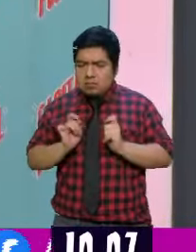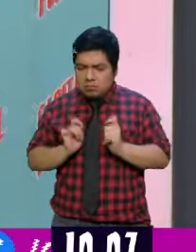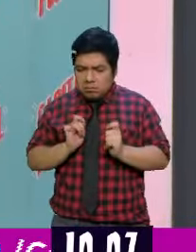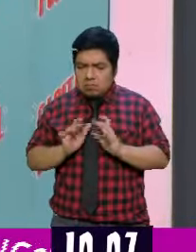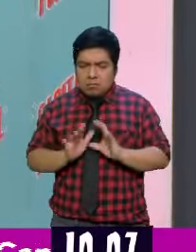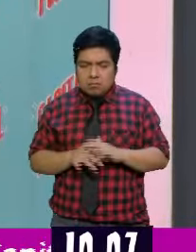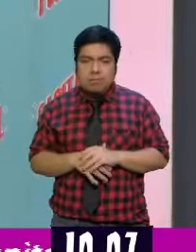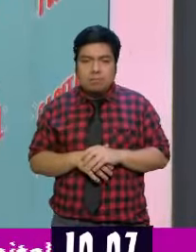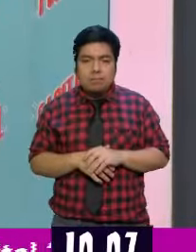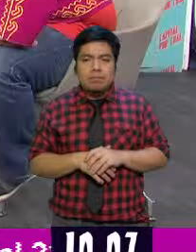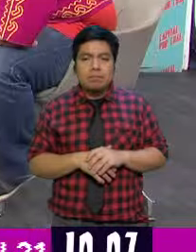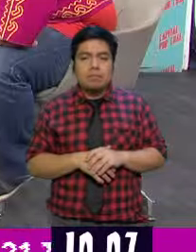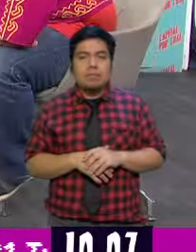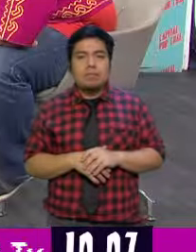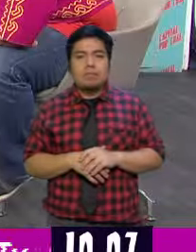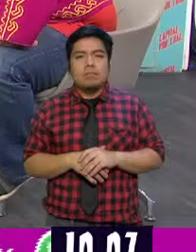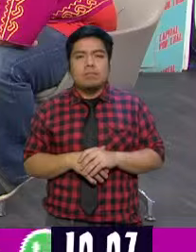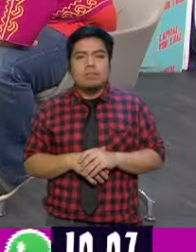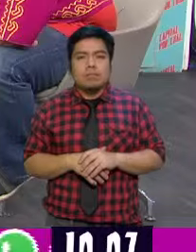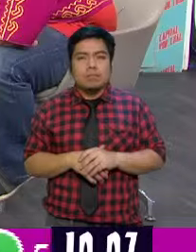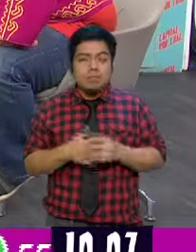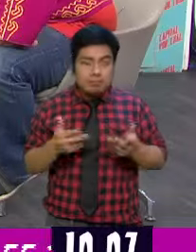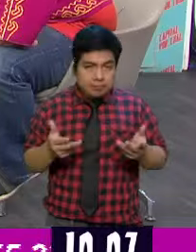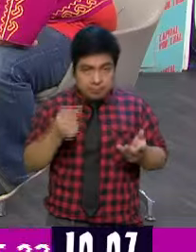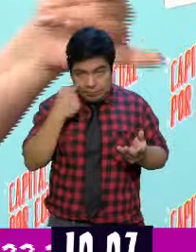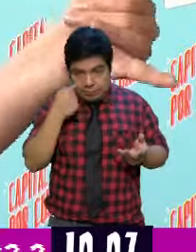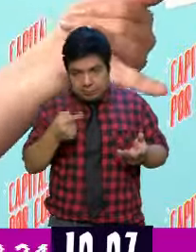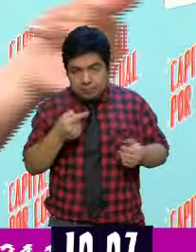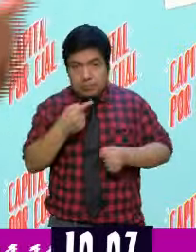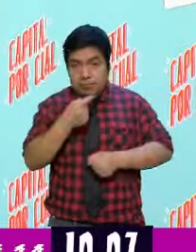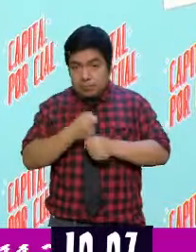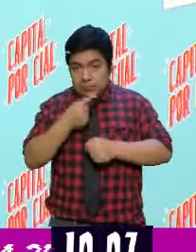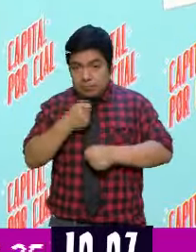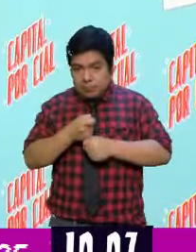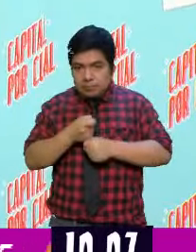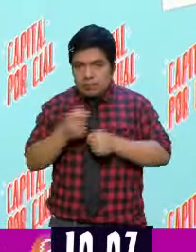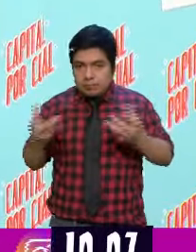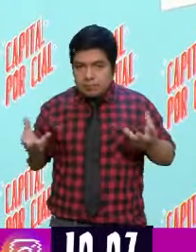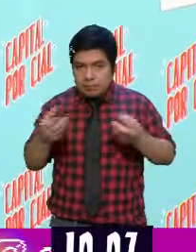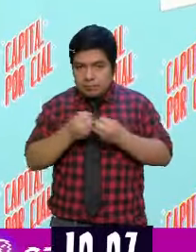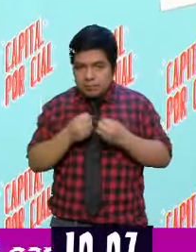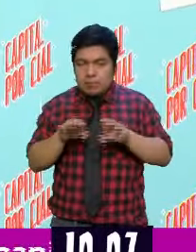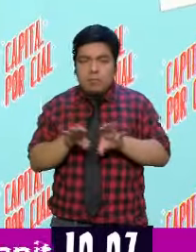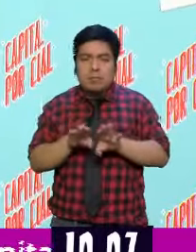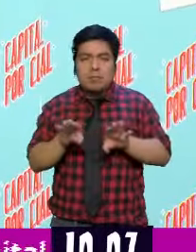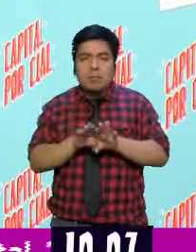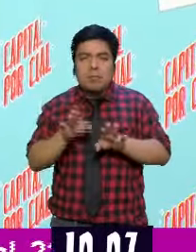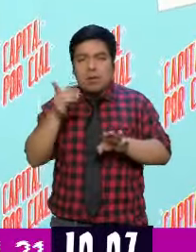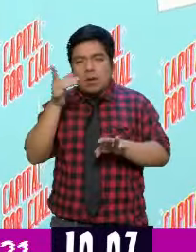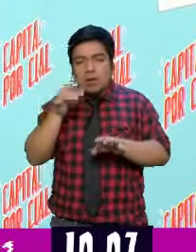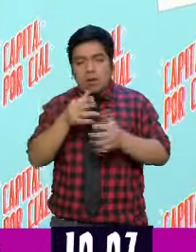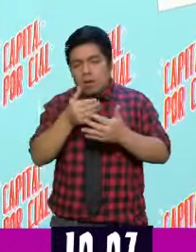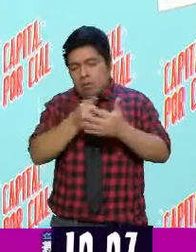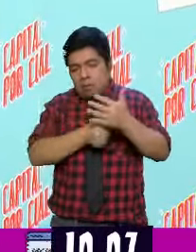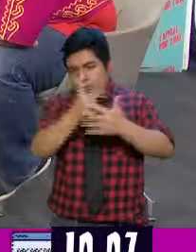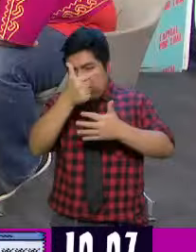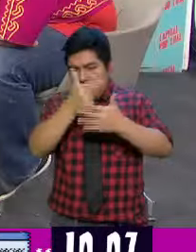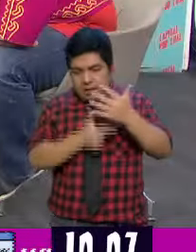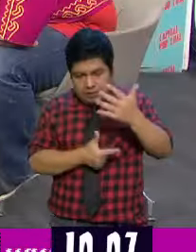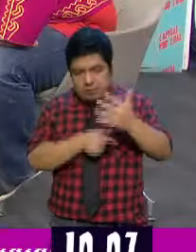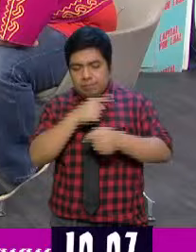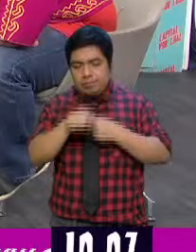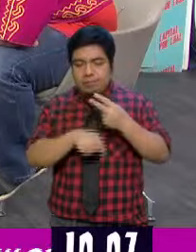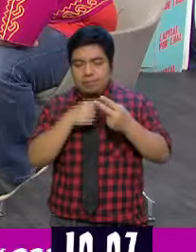¿no? O sea, a ver, lo primero es que están construyendo como directorio. Uh-huh. Dos, hay